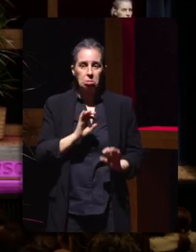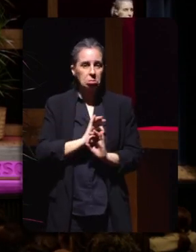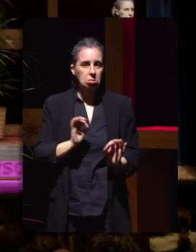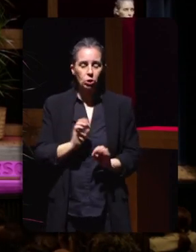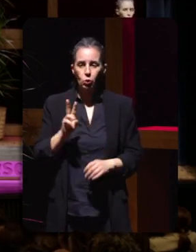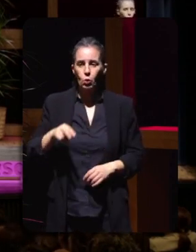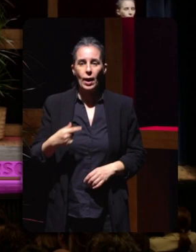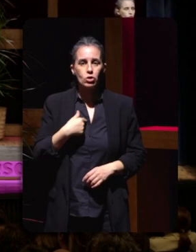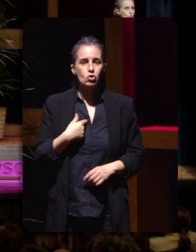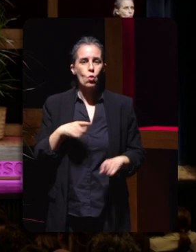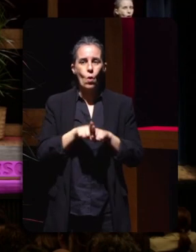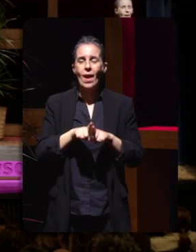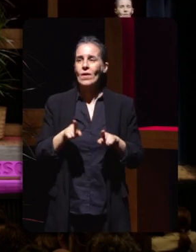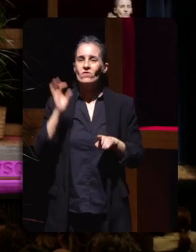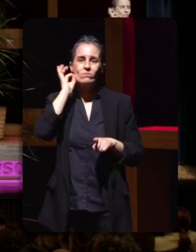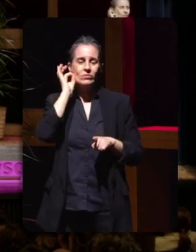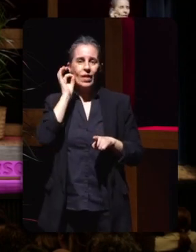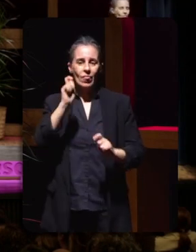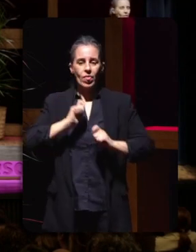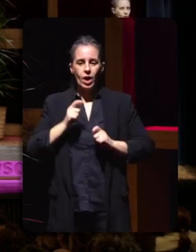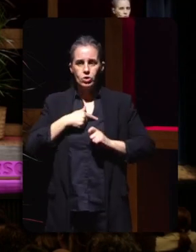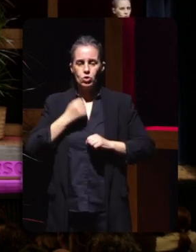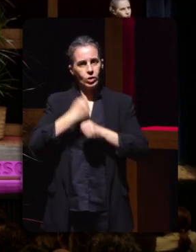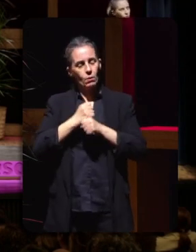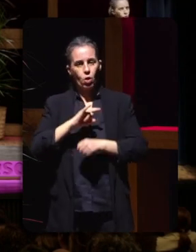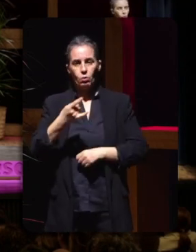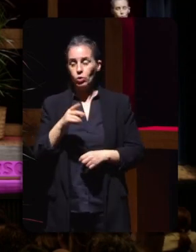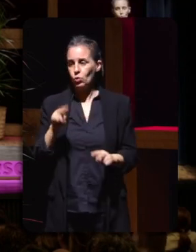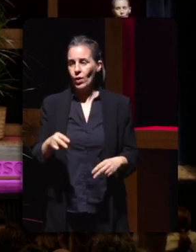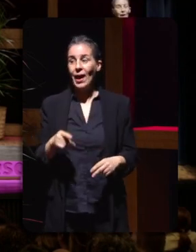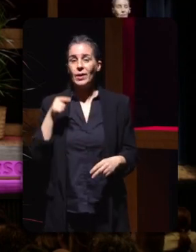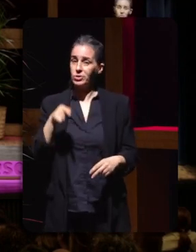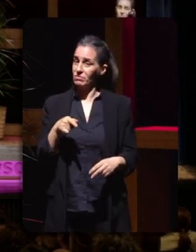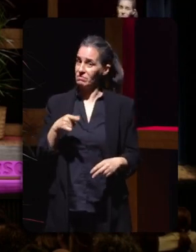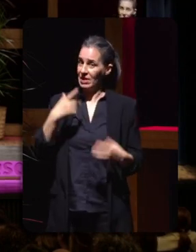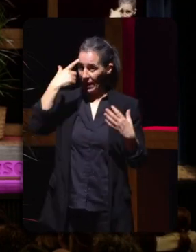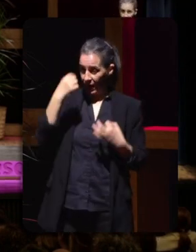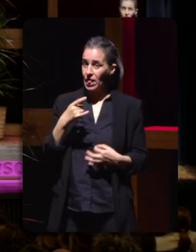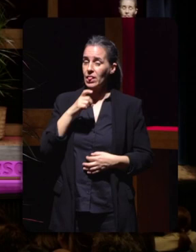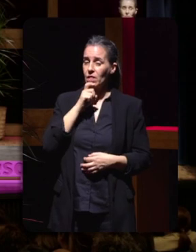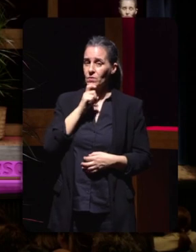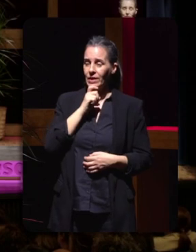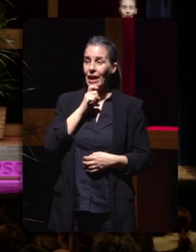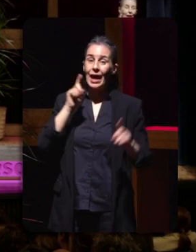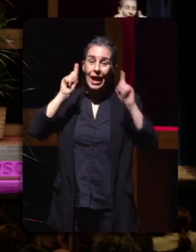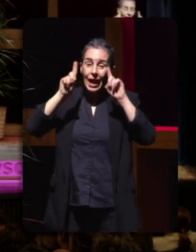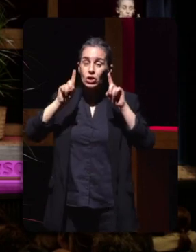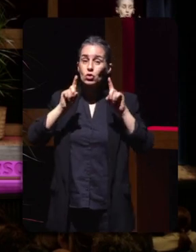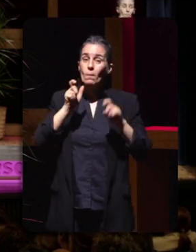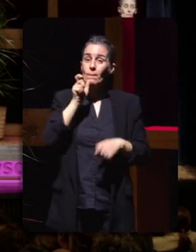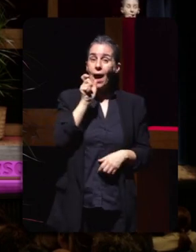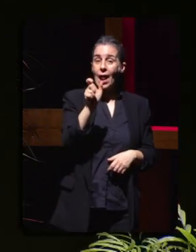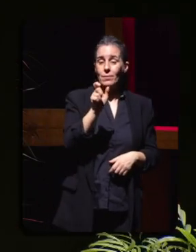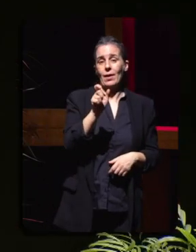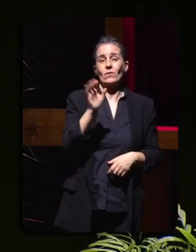carga para mí Bueno pues eso que ya es difícil de creer si lo cambias por madre ni